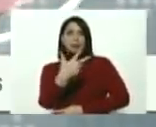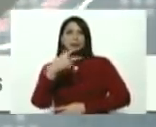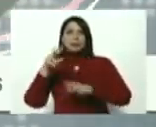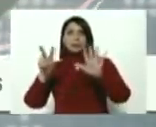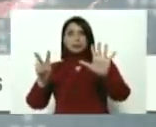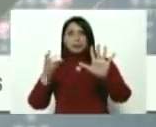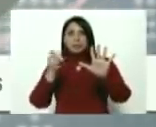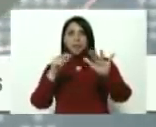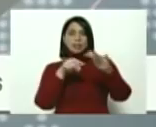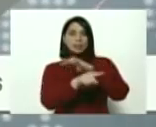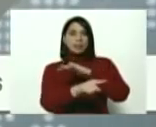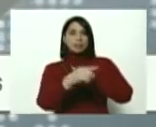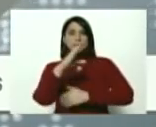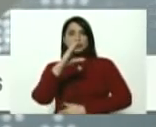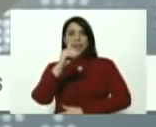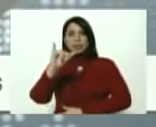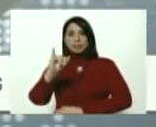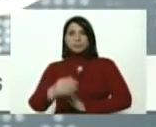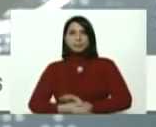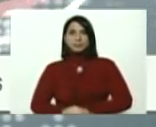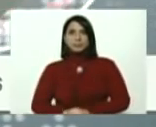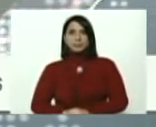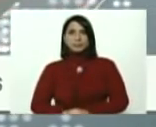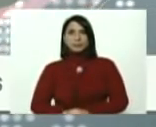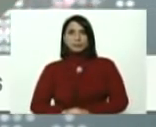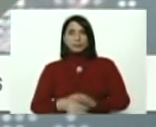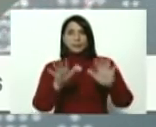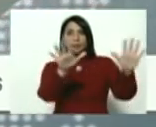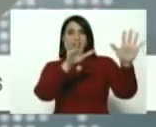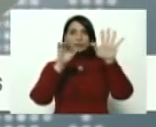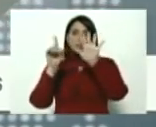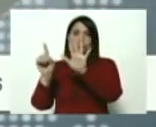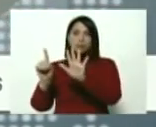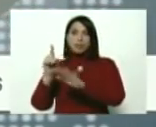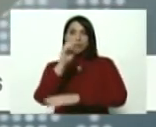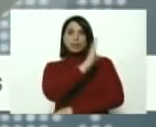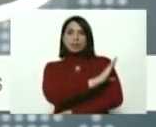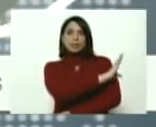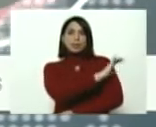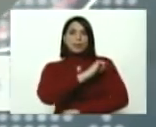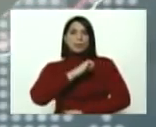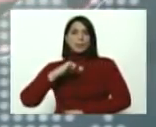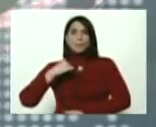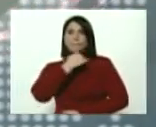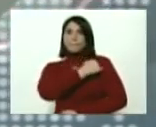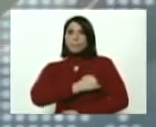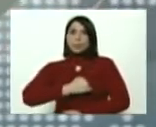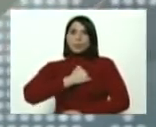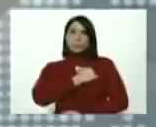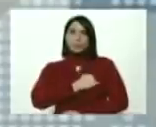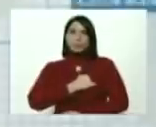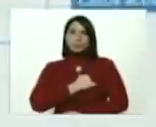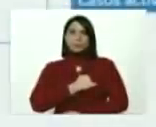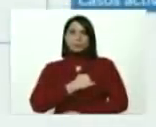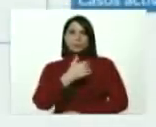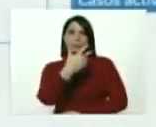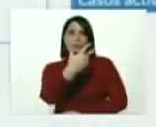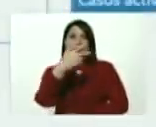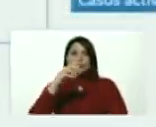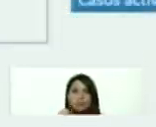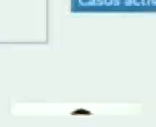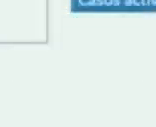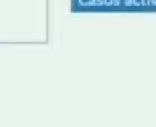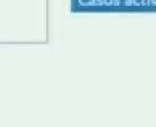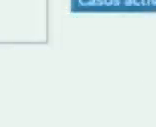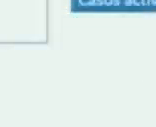537 en centros diagnósticos integrales, 16 en clínicas privadas y lamentablemente 30